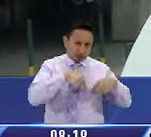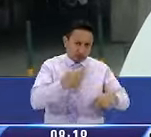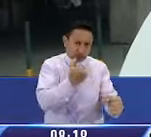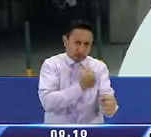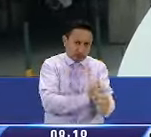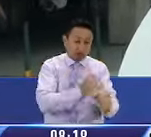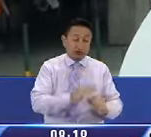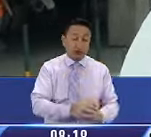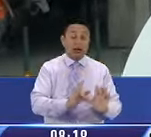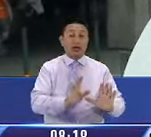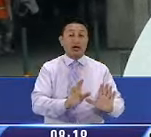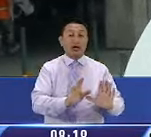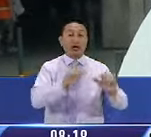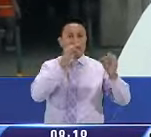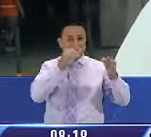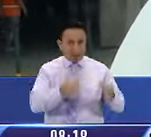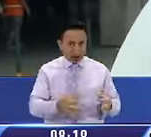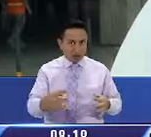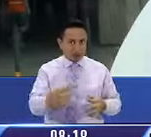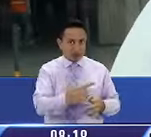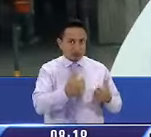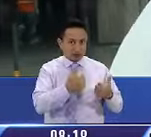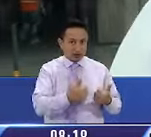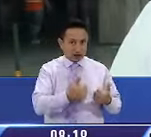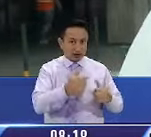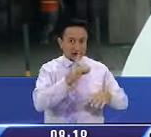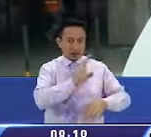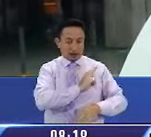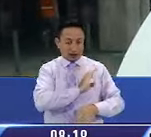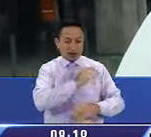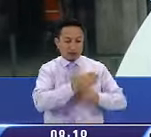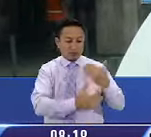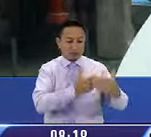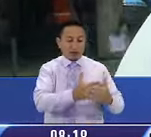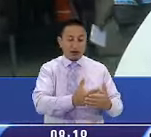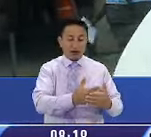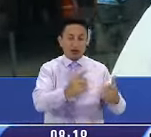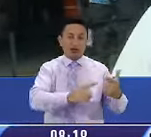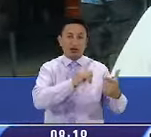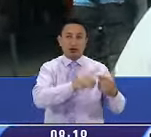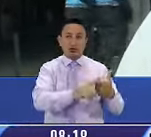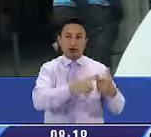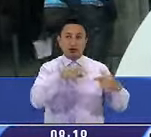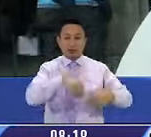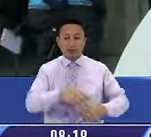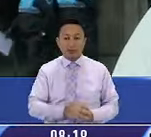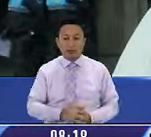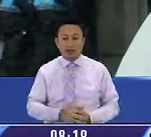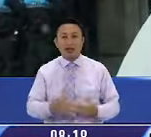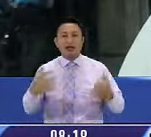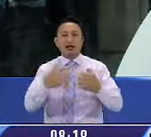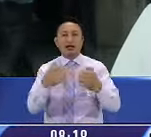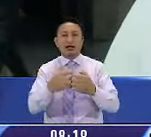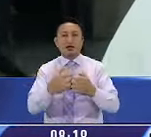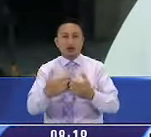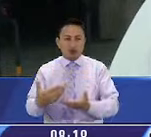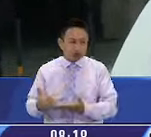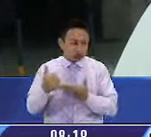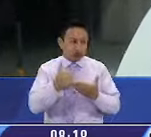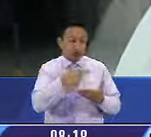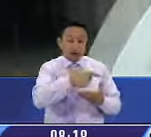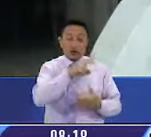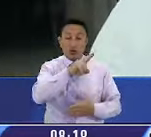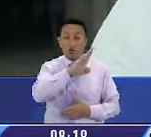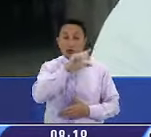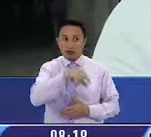a favor de una eutanasia, pero de una eutanasia justa, obviamente después de un proceso etológico. Segundo, no existen los medios técnicos en la Unidad de